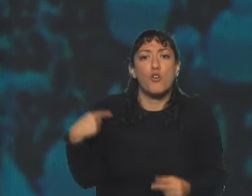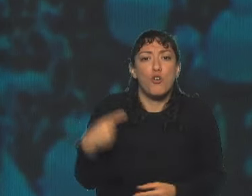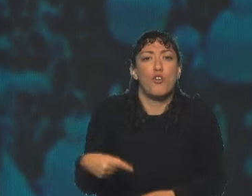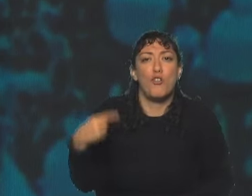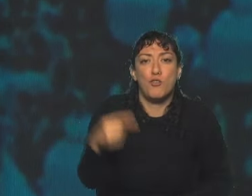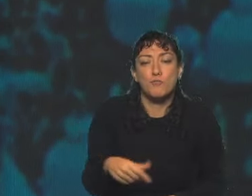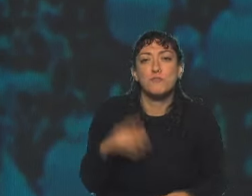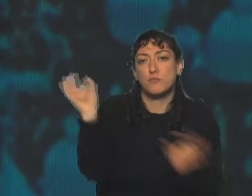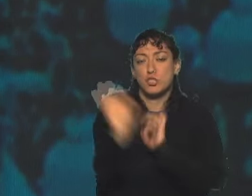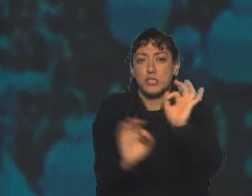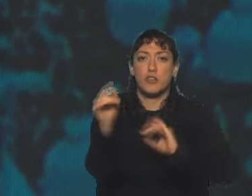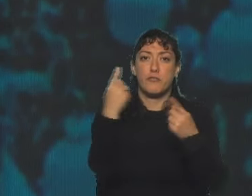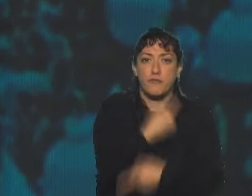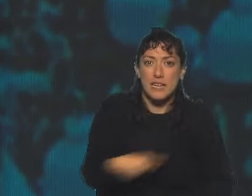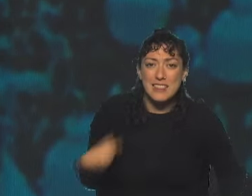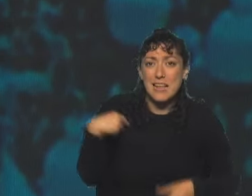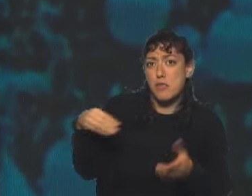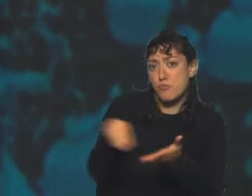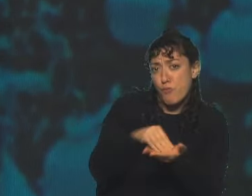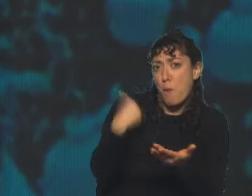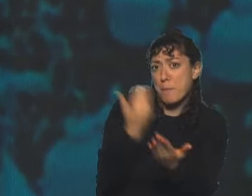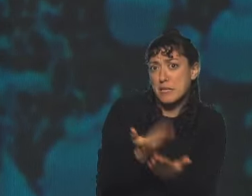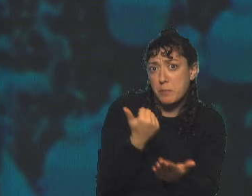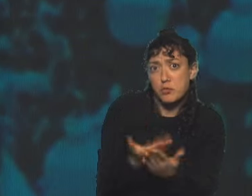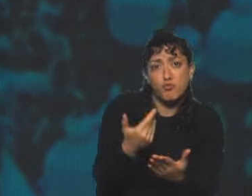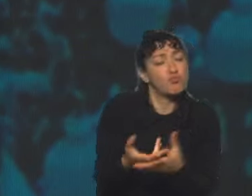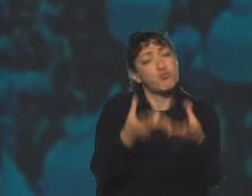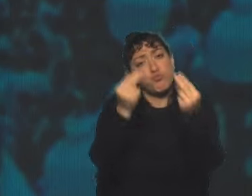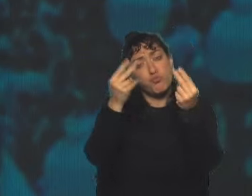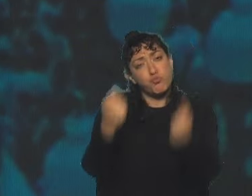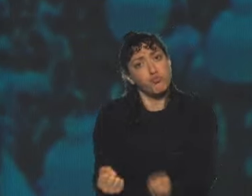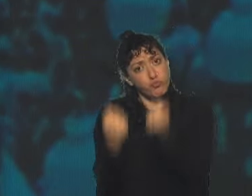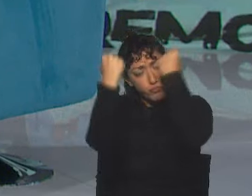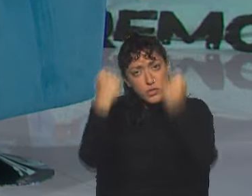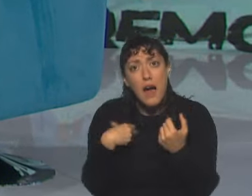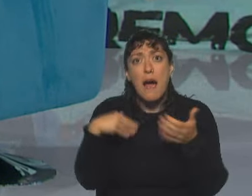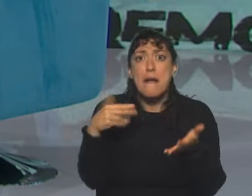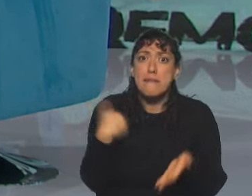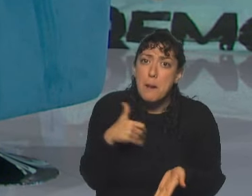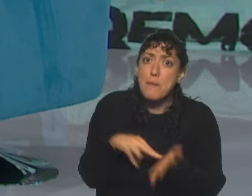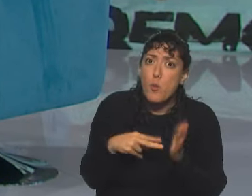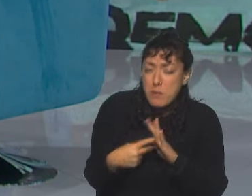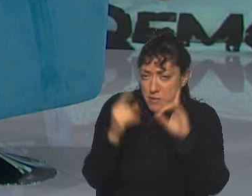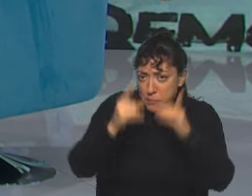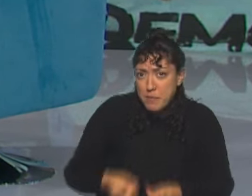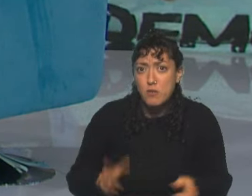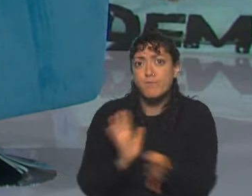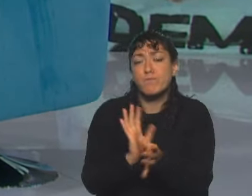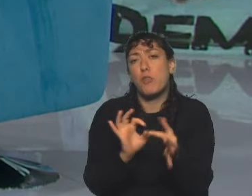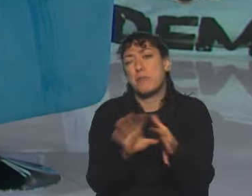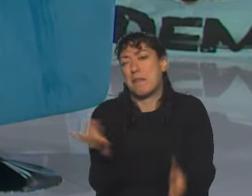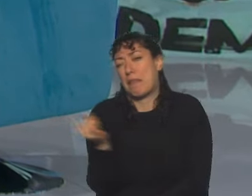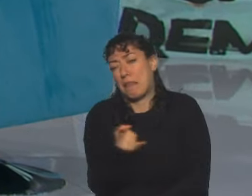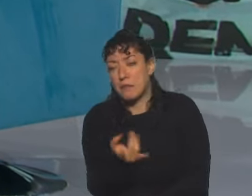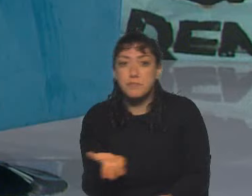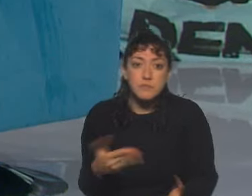que se presentaron por parte de legisladores. Entonces, este es otro de los problemas de la Argentina, ¿no? Que tenemos a veces una democracia ficcional. Digo,